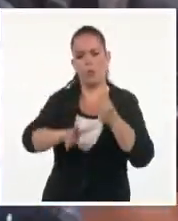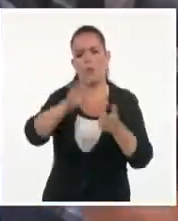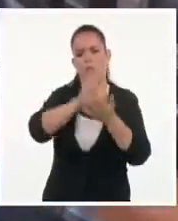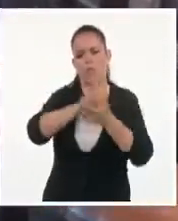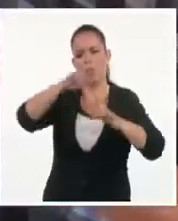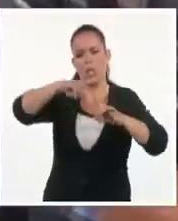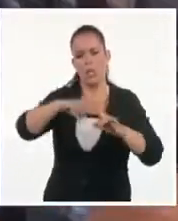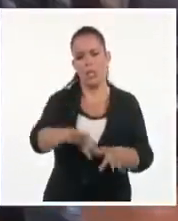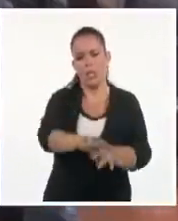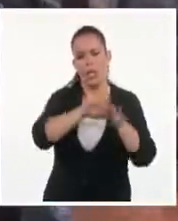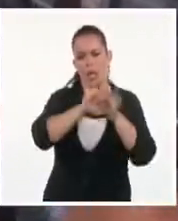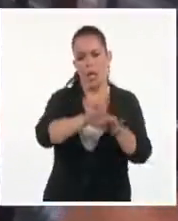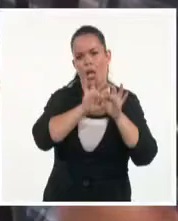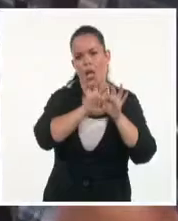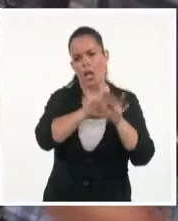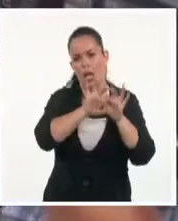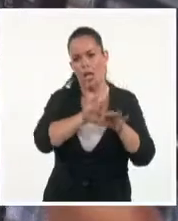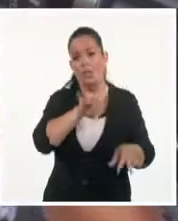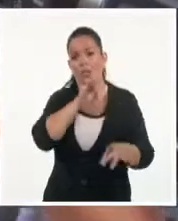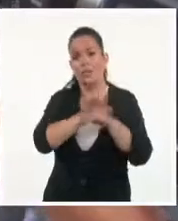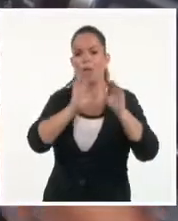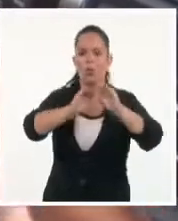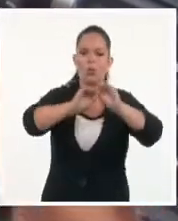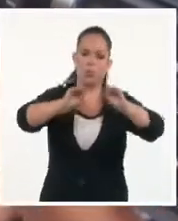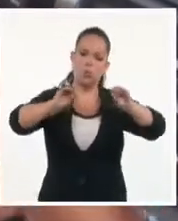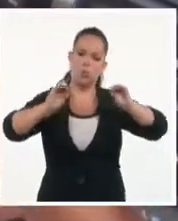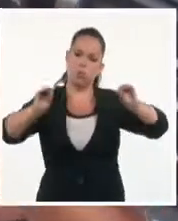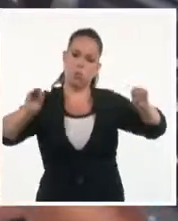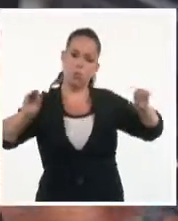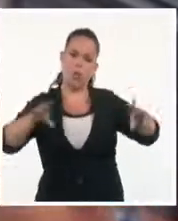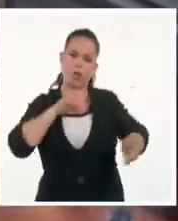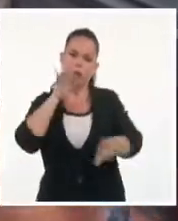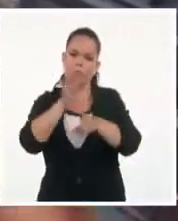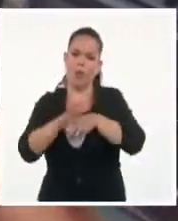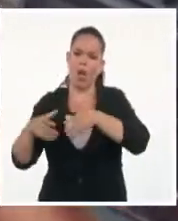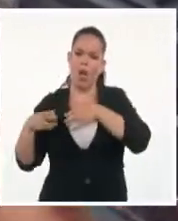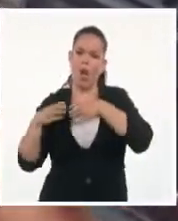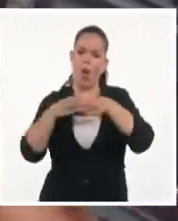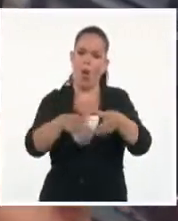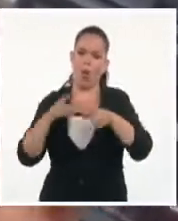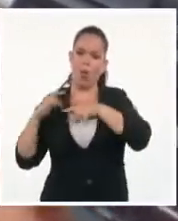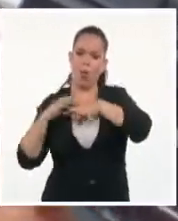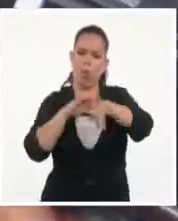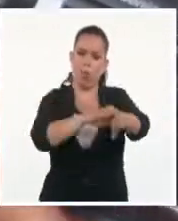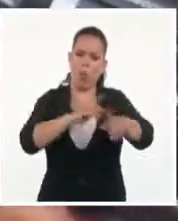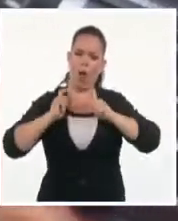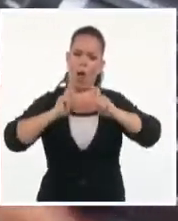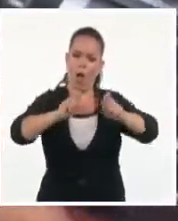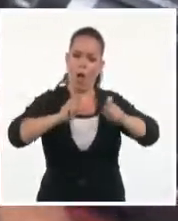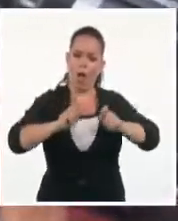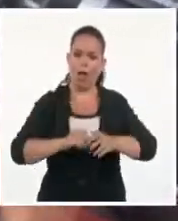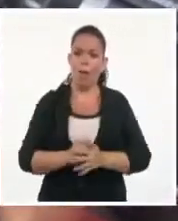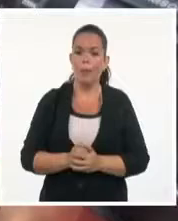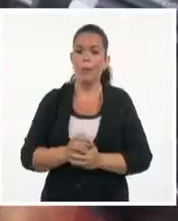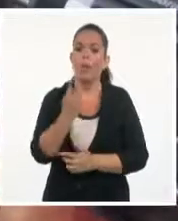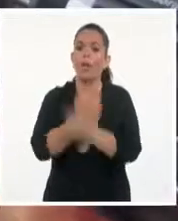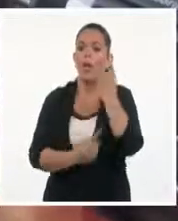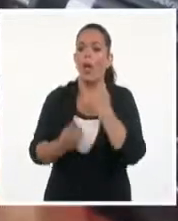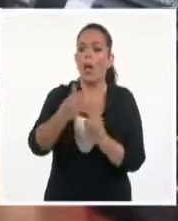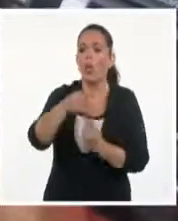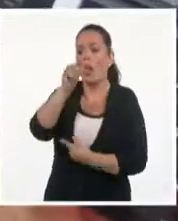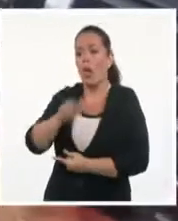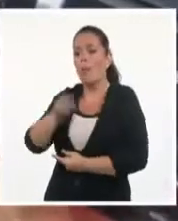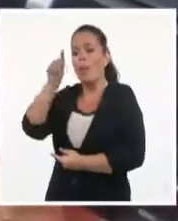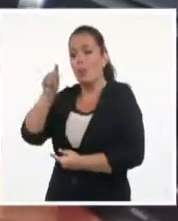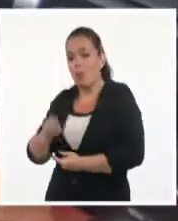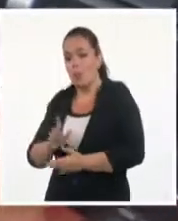llamado y han convocado a que haya manifestaciones en todas las regiones del país. Y parece que algunos alentados por esto, no podemos decir que todos